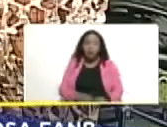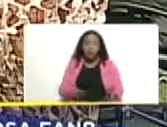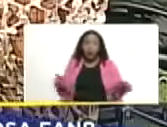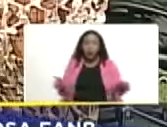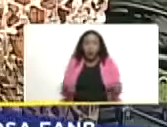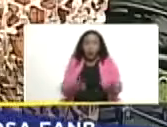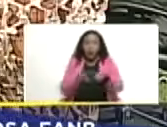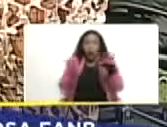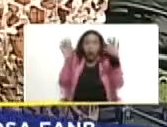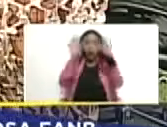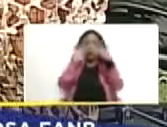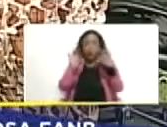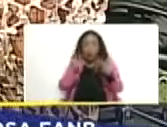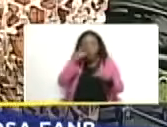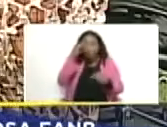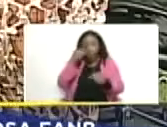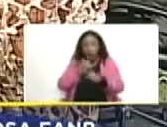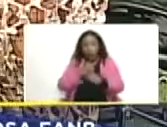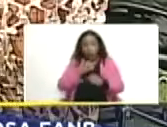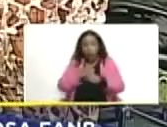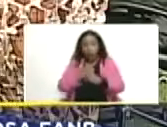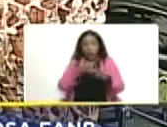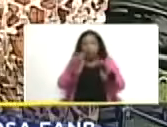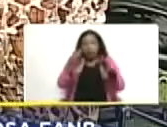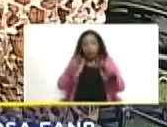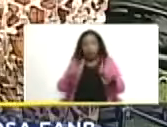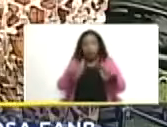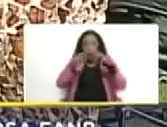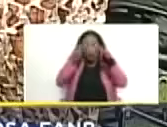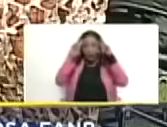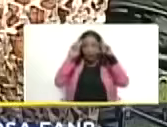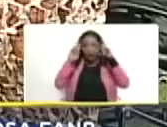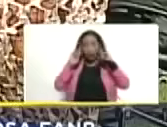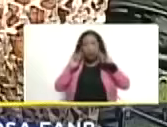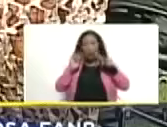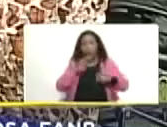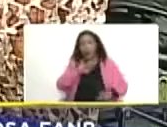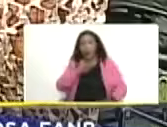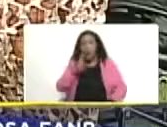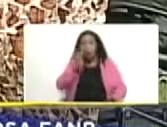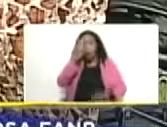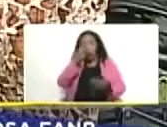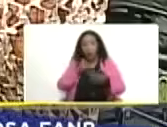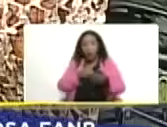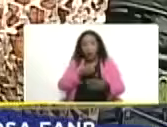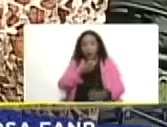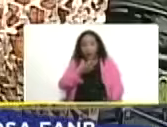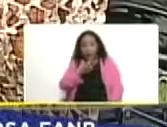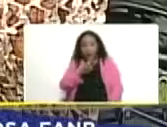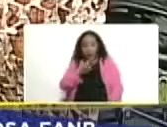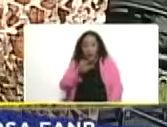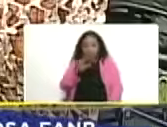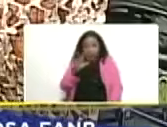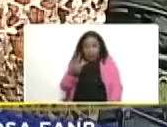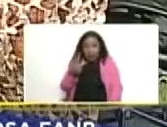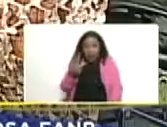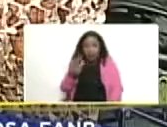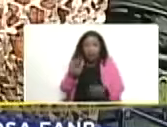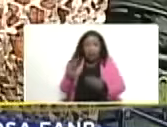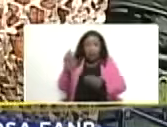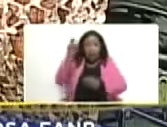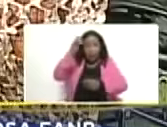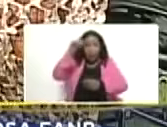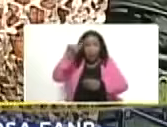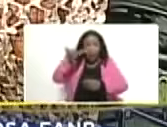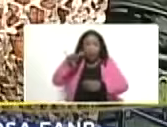la operación impecable República 2023 para garantizarle a nuestro pueblo